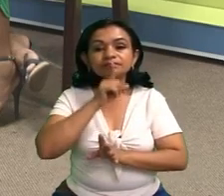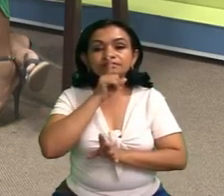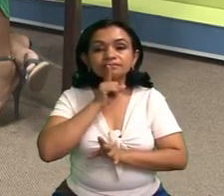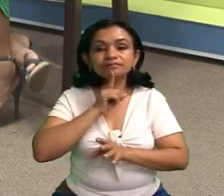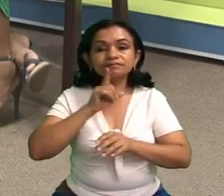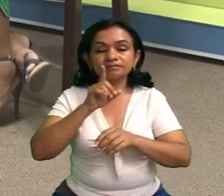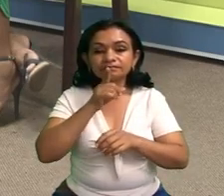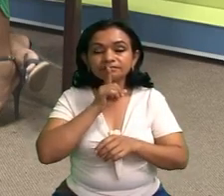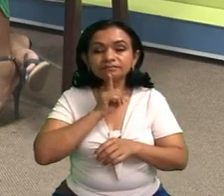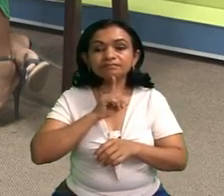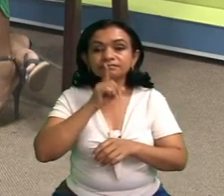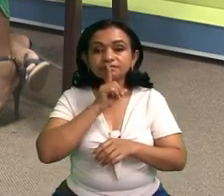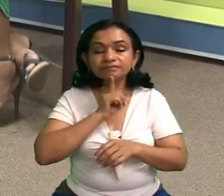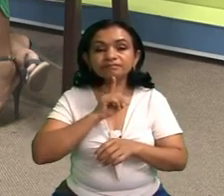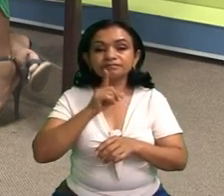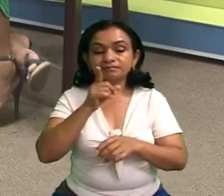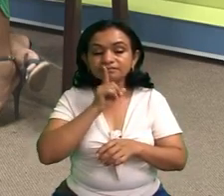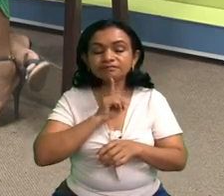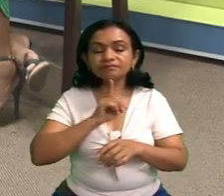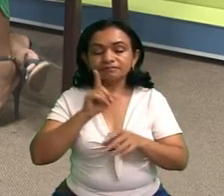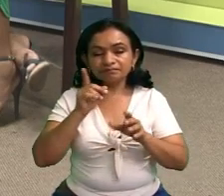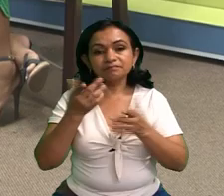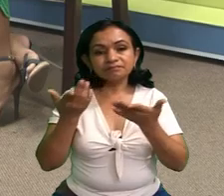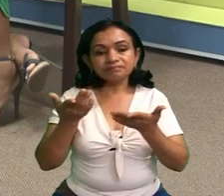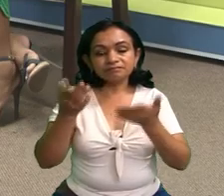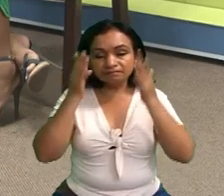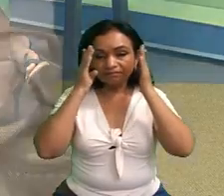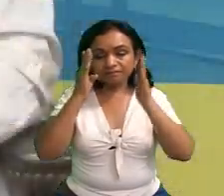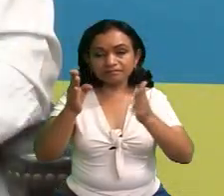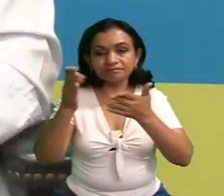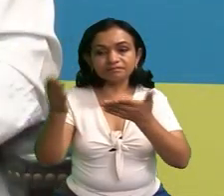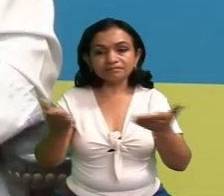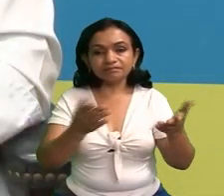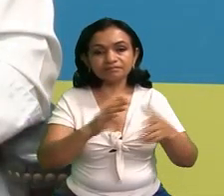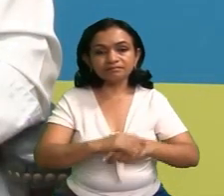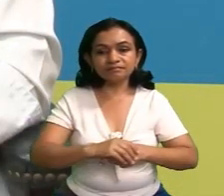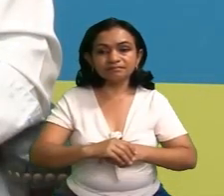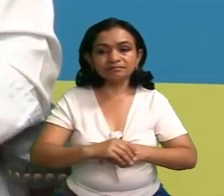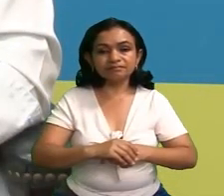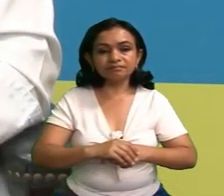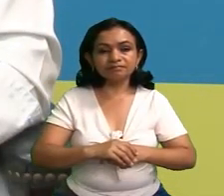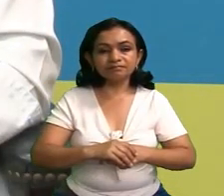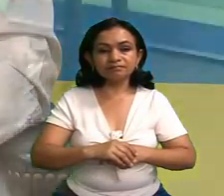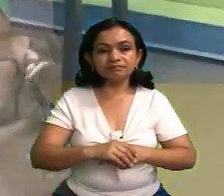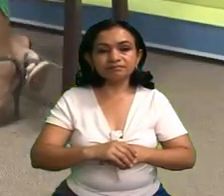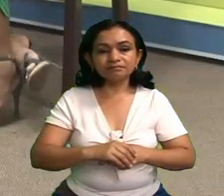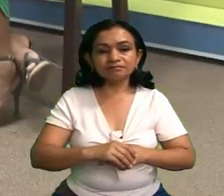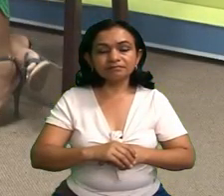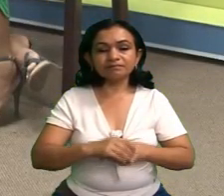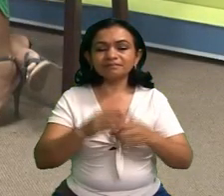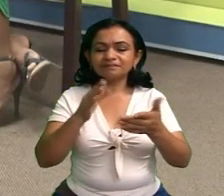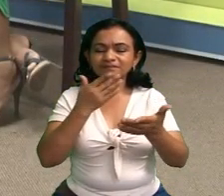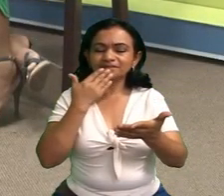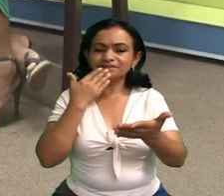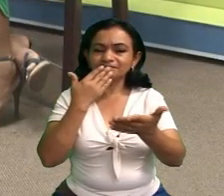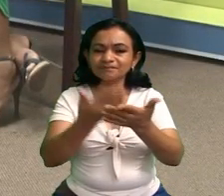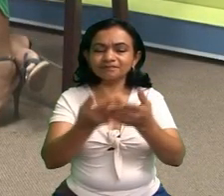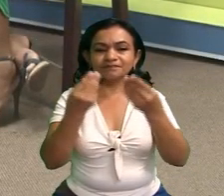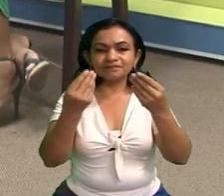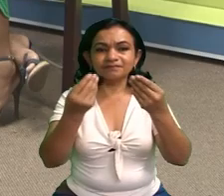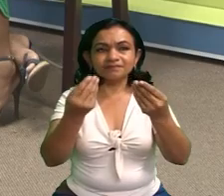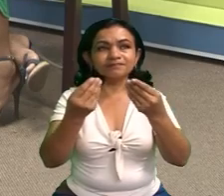de paciente. Entonces, si llega con paciencia, obviamente que va a ser atendido. Ok, doctora. Le agradecemos por su